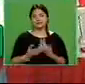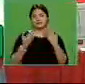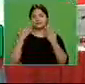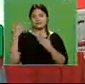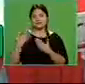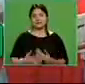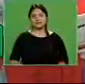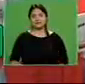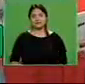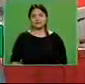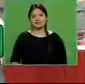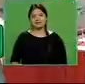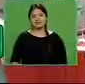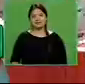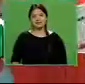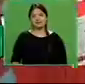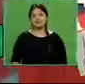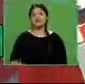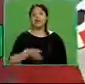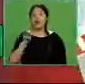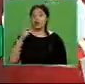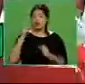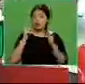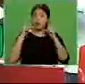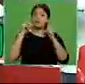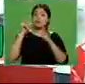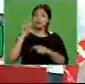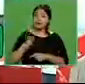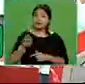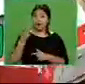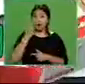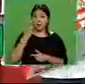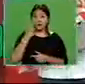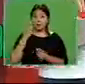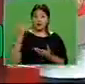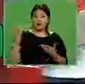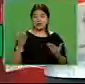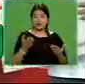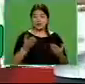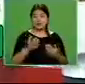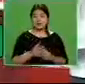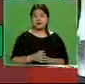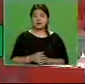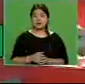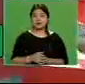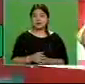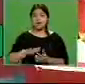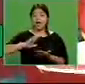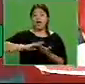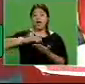Ah, aquí nos tienen una sorpresa también. Miren lo que está aquí. ¿Qué es esto?